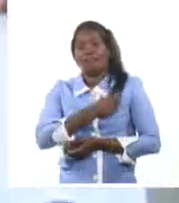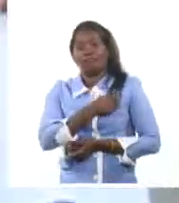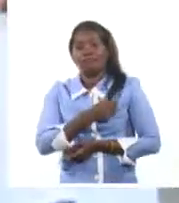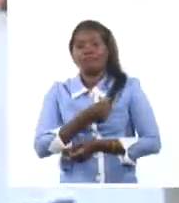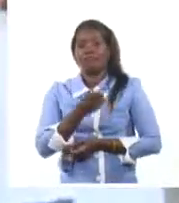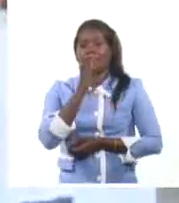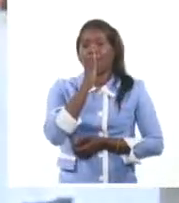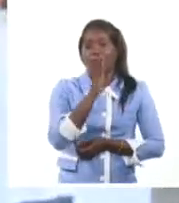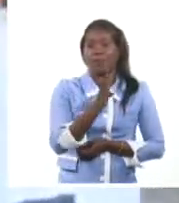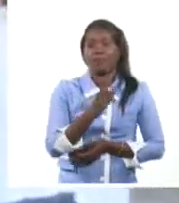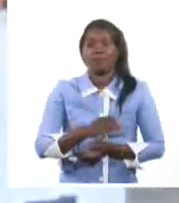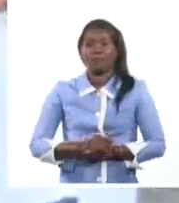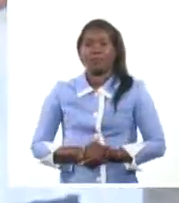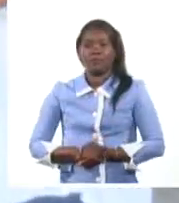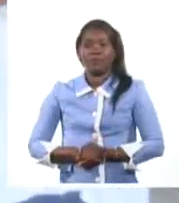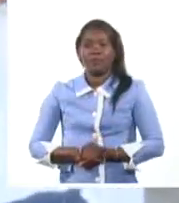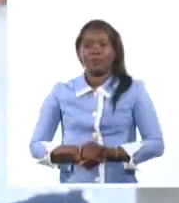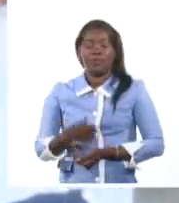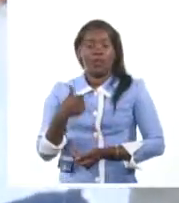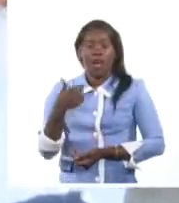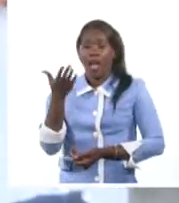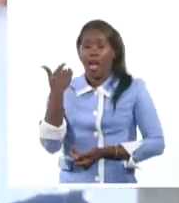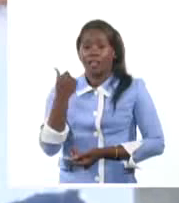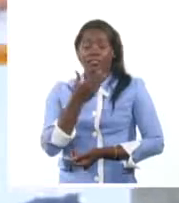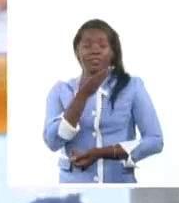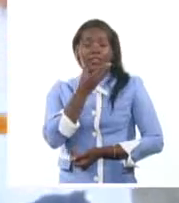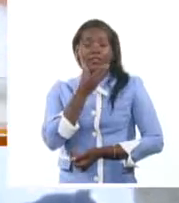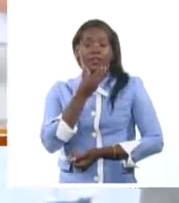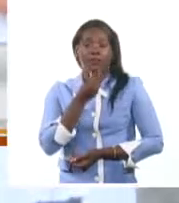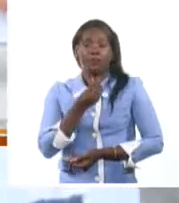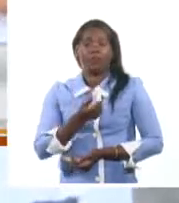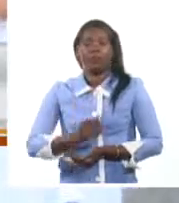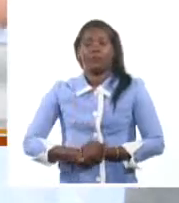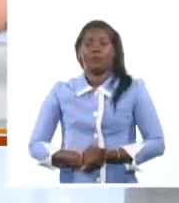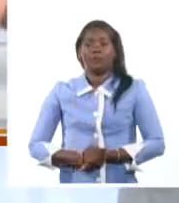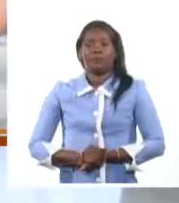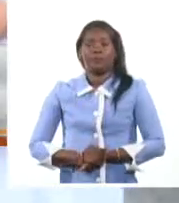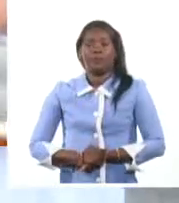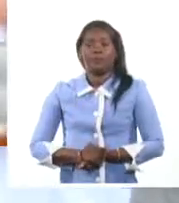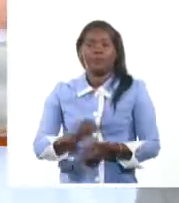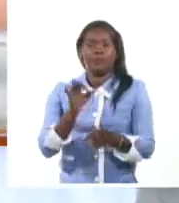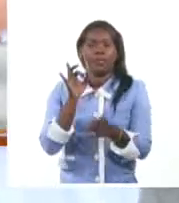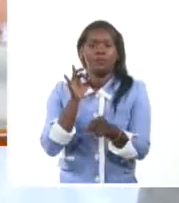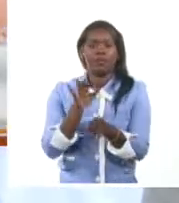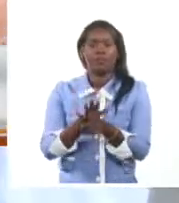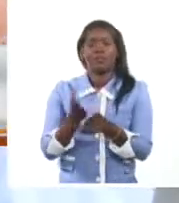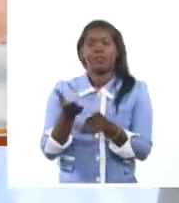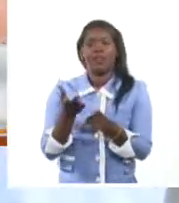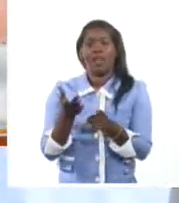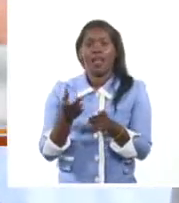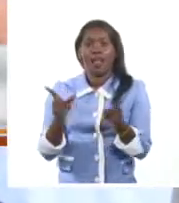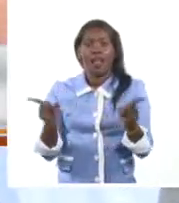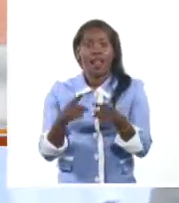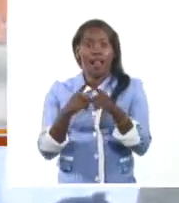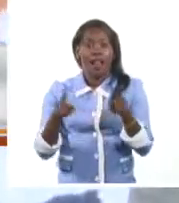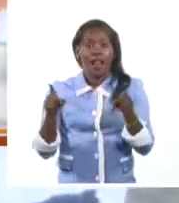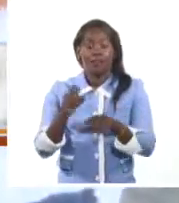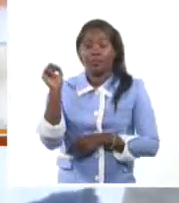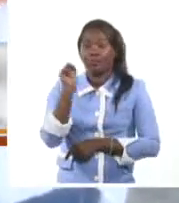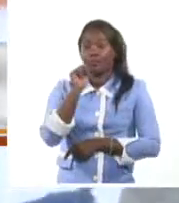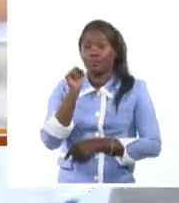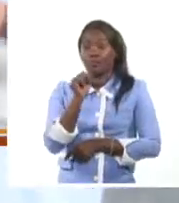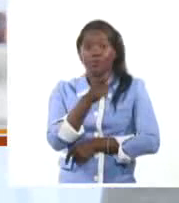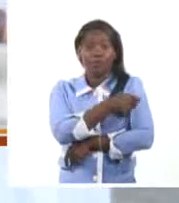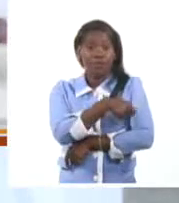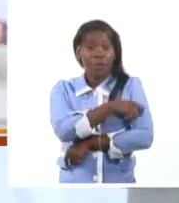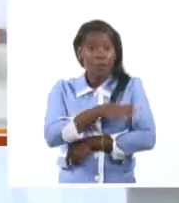respeto. ¿Sabe que cuando yo era muchacho y empezaba en estos avatares de la música en mi pueblo, formaba parte de un